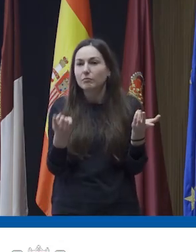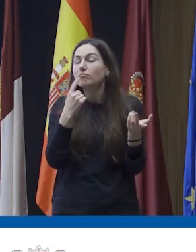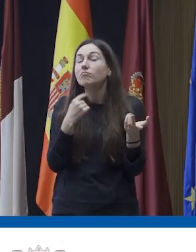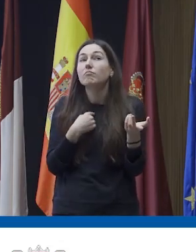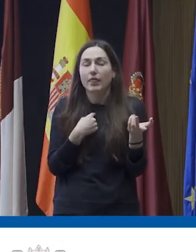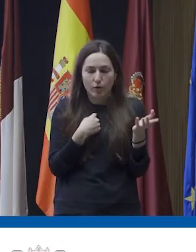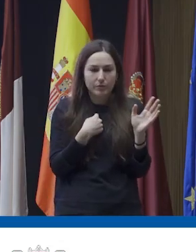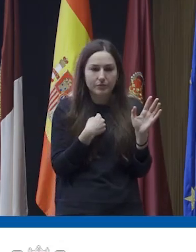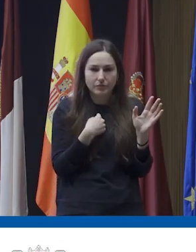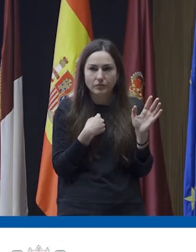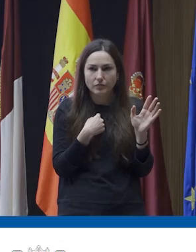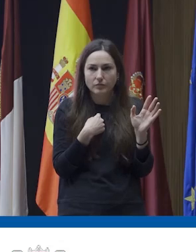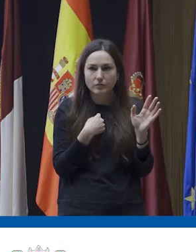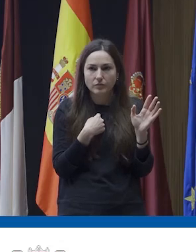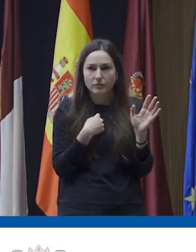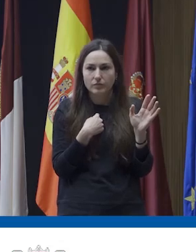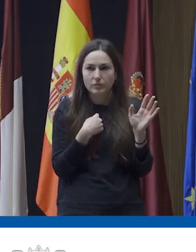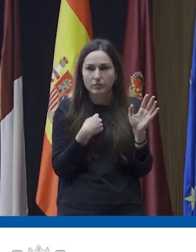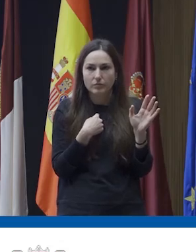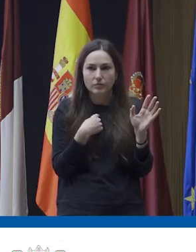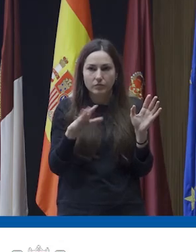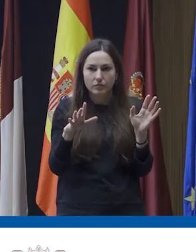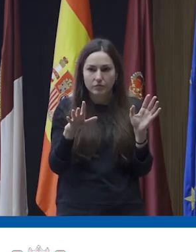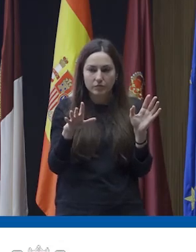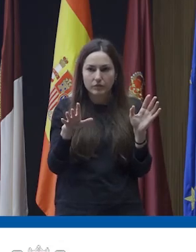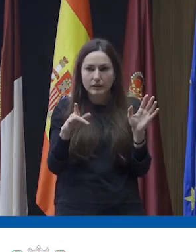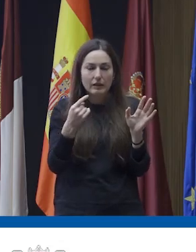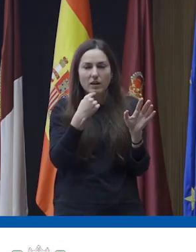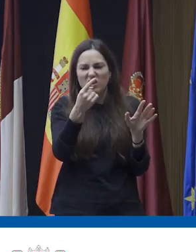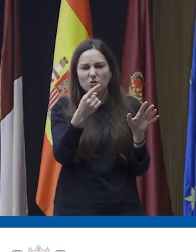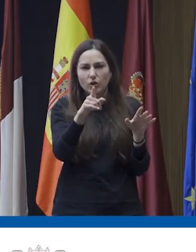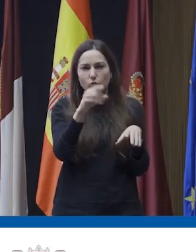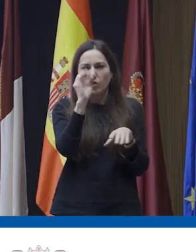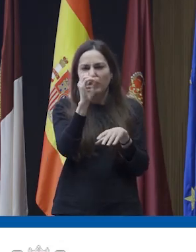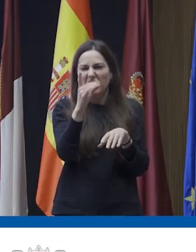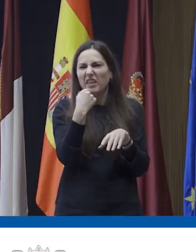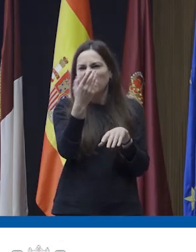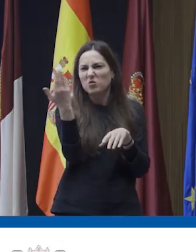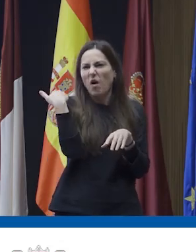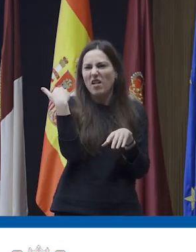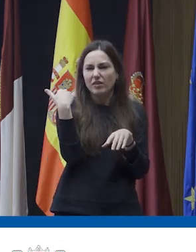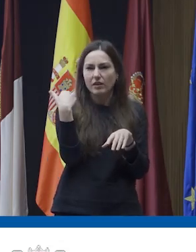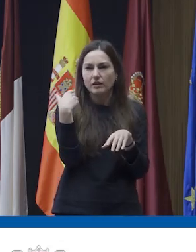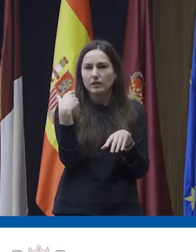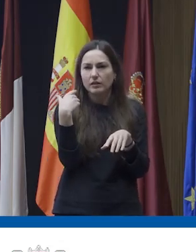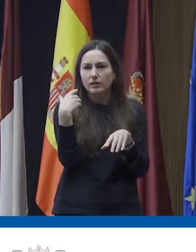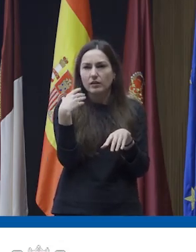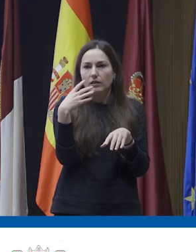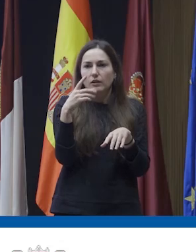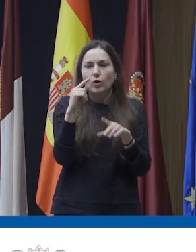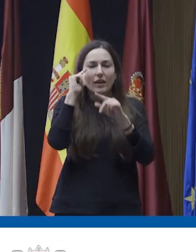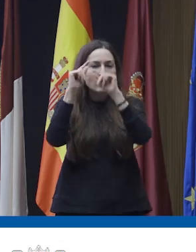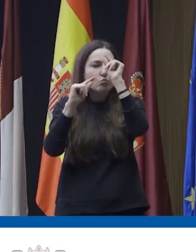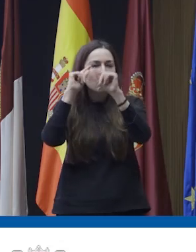que por ahí debe venir una cosa que usted ha nombrado al principio, pero que luego no lo ha vuelto a nombrar, lo de la famosa